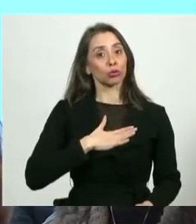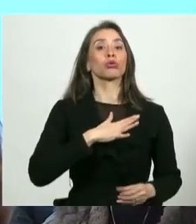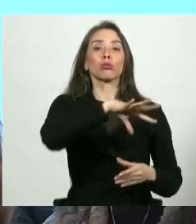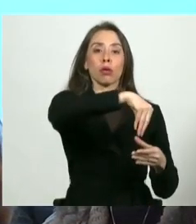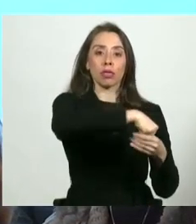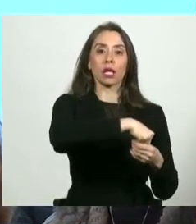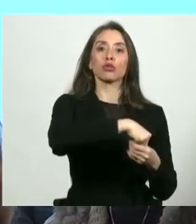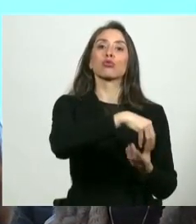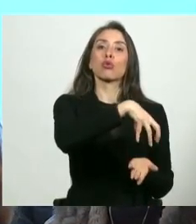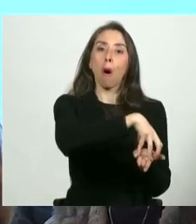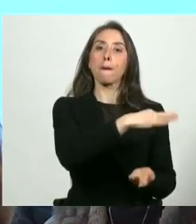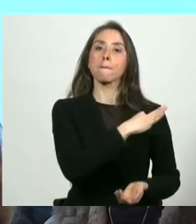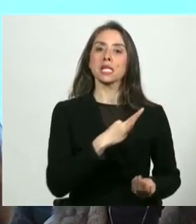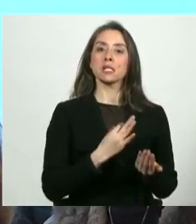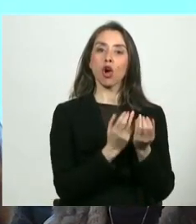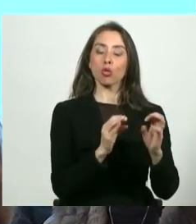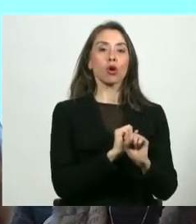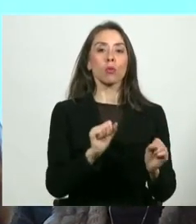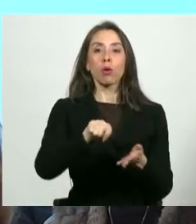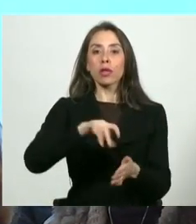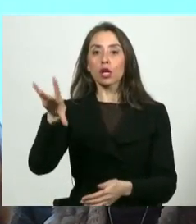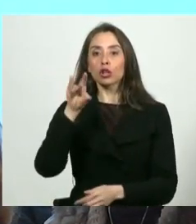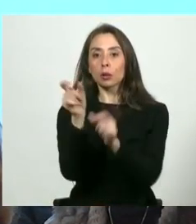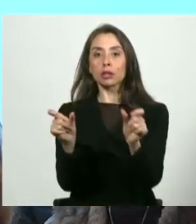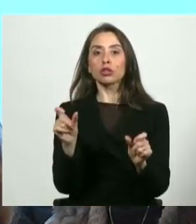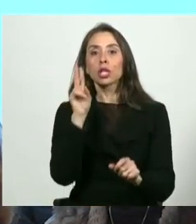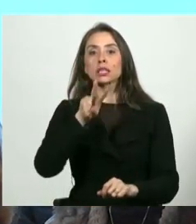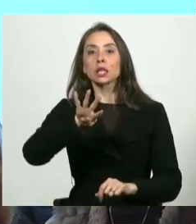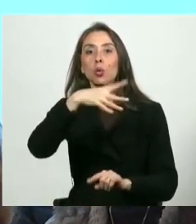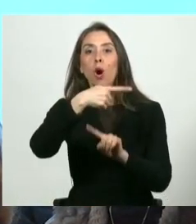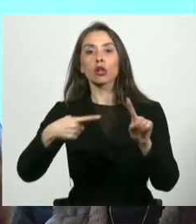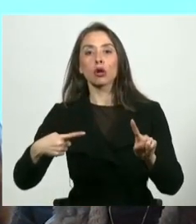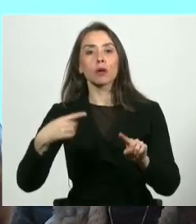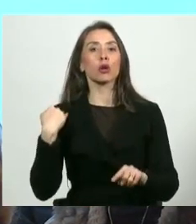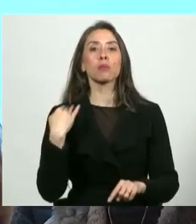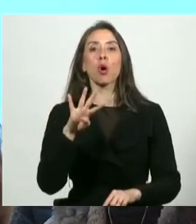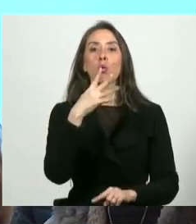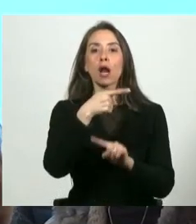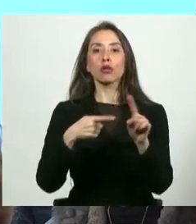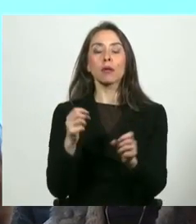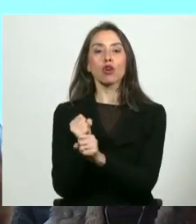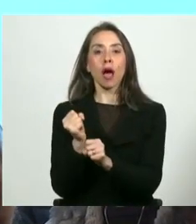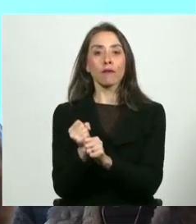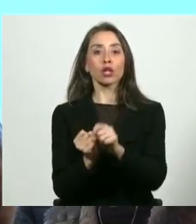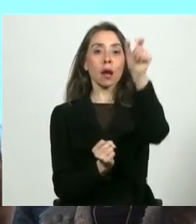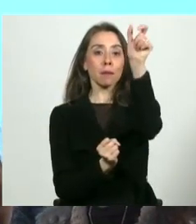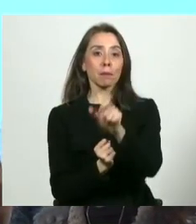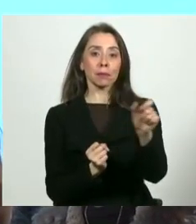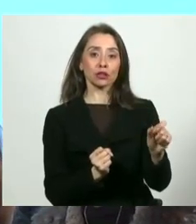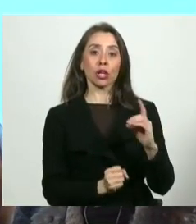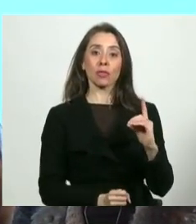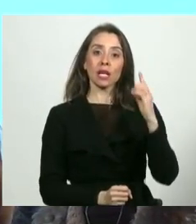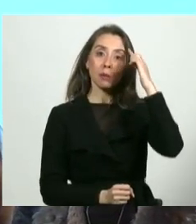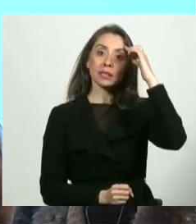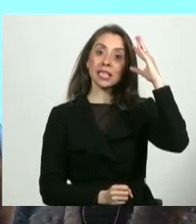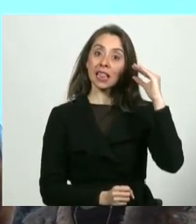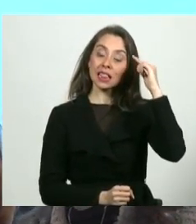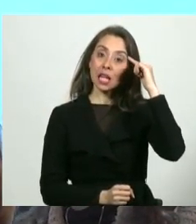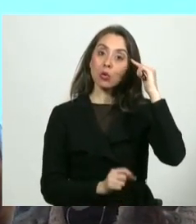Educación y no podemos contratar personas que no tengan el cuarto medio, aunque sea cuarto medio laboral. Y las personas con discapacidad